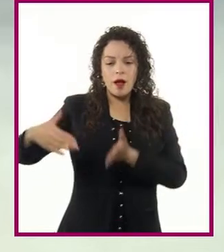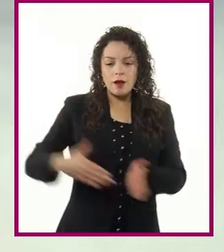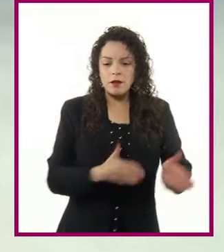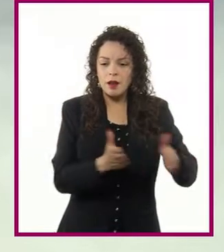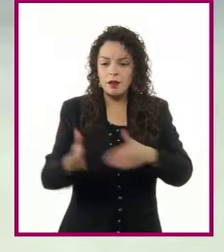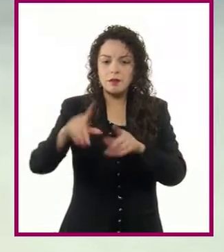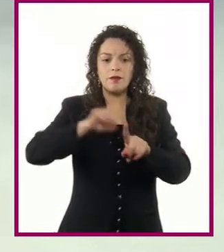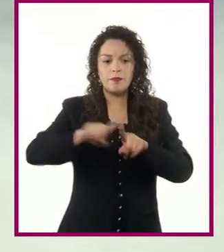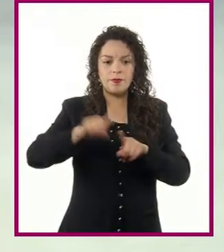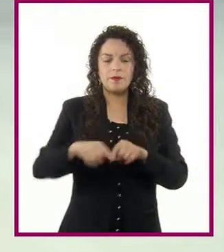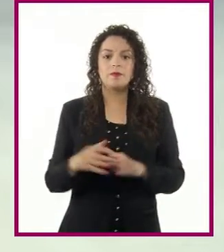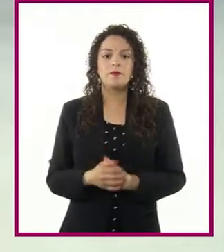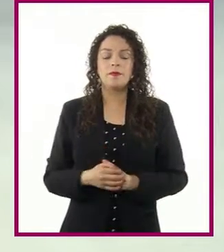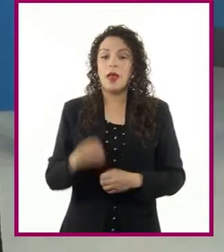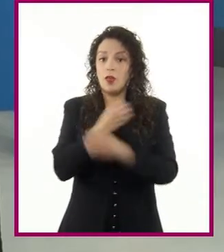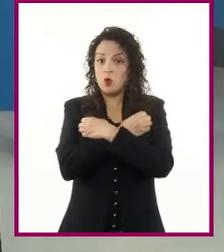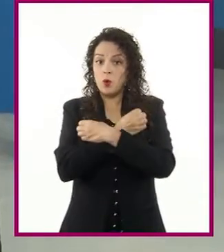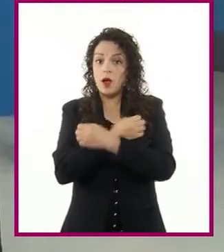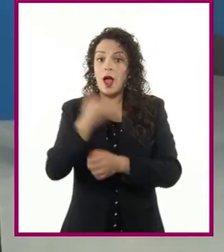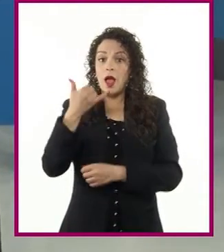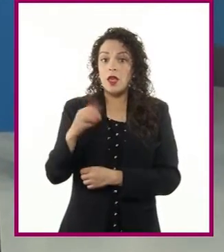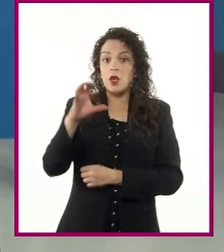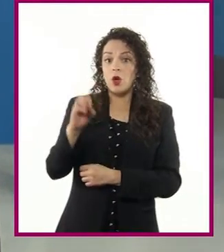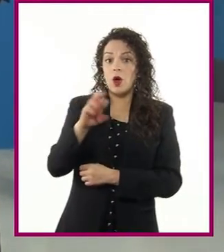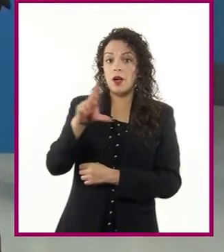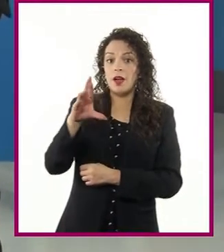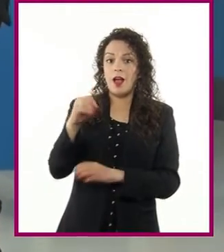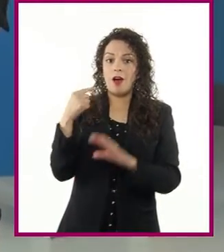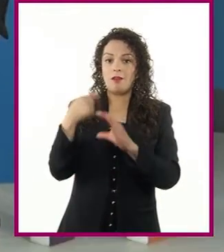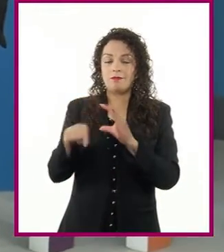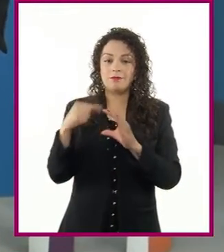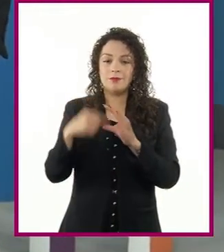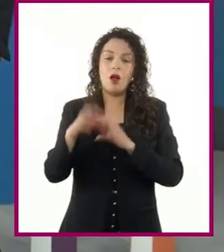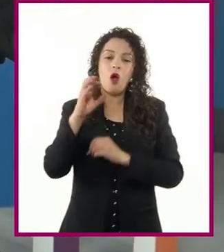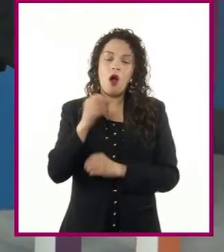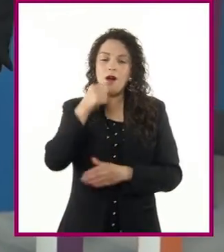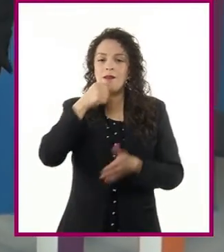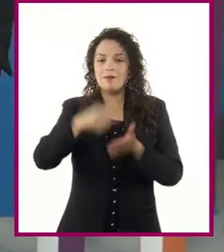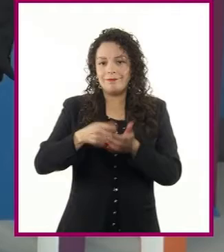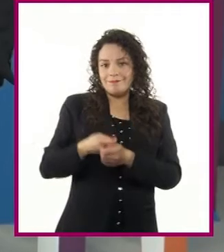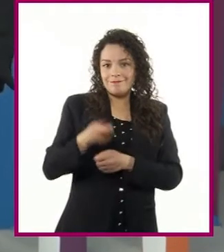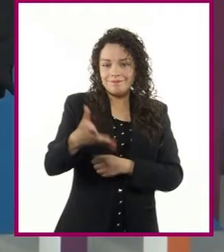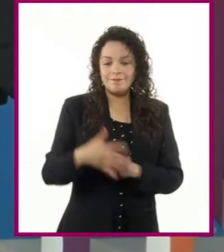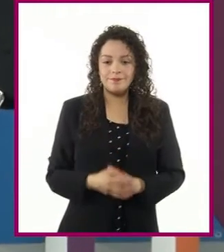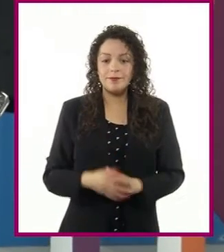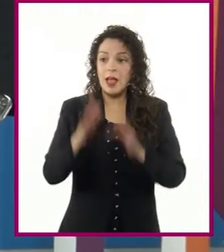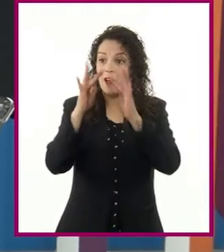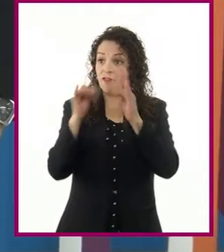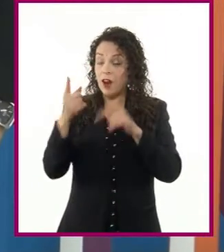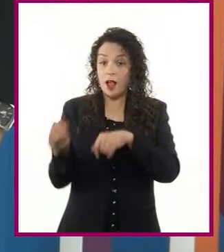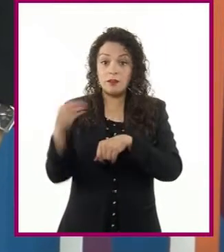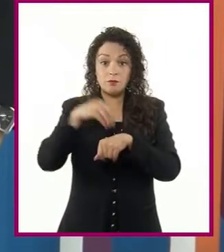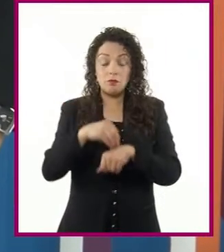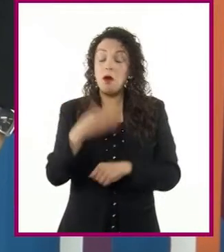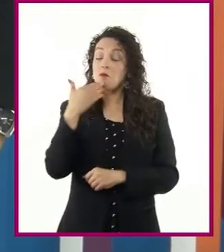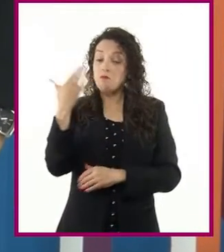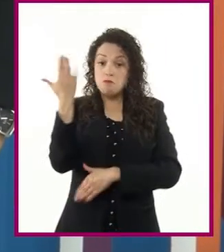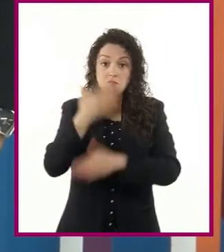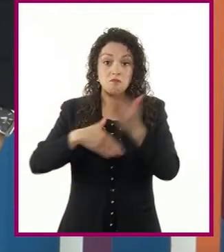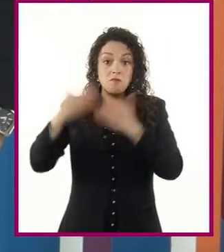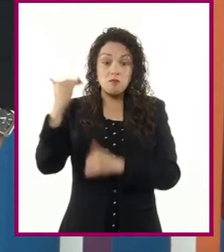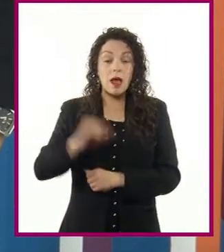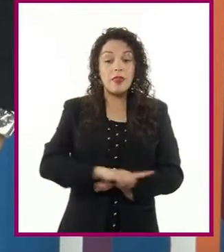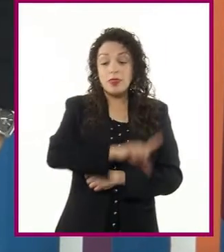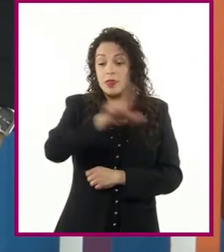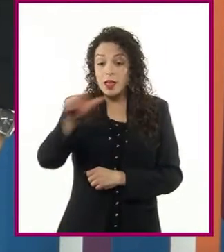correo y la educación. El sistema de intendencias implementado en Francia fue exitoso y, más